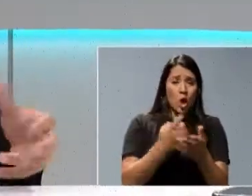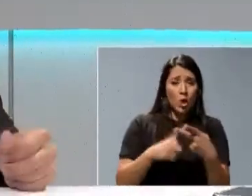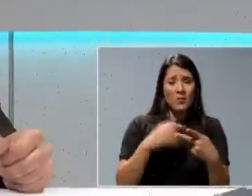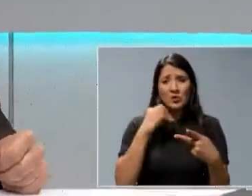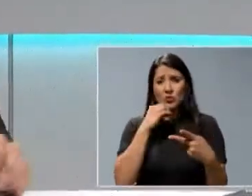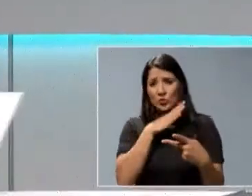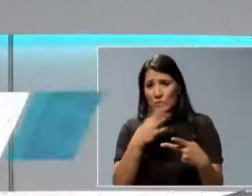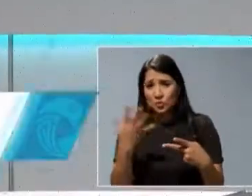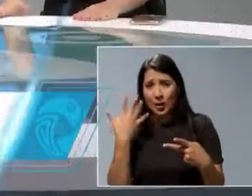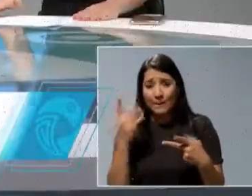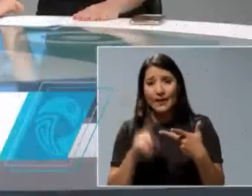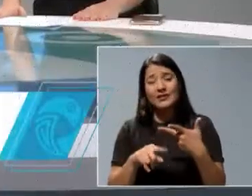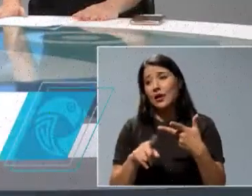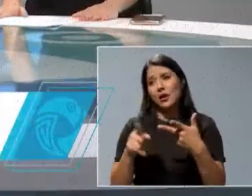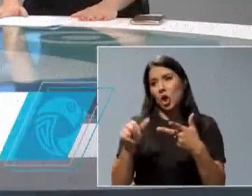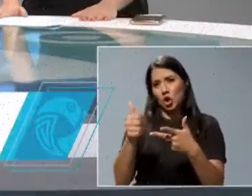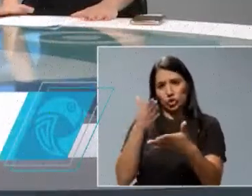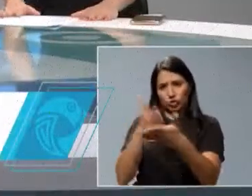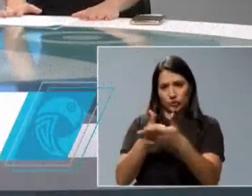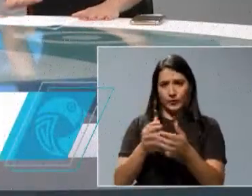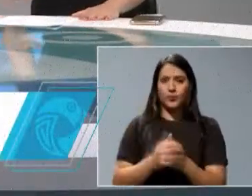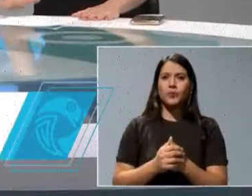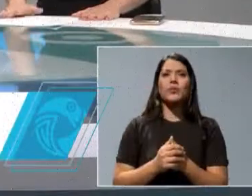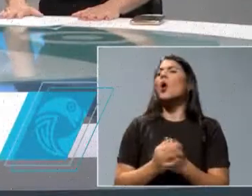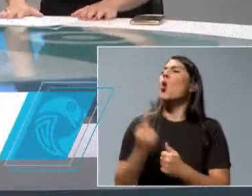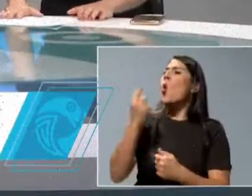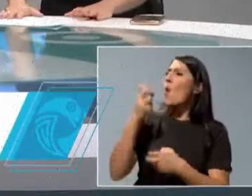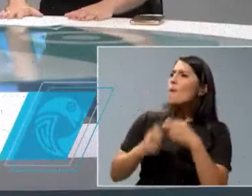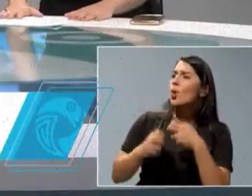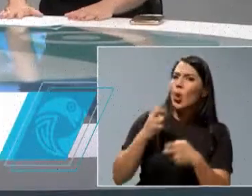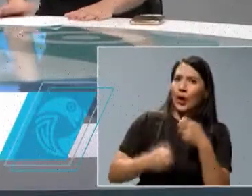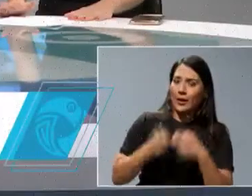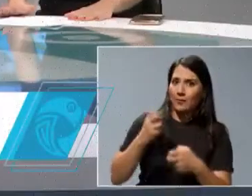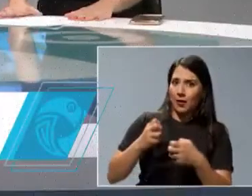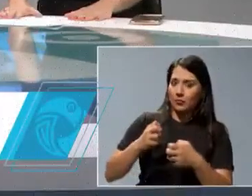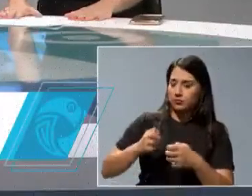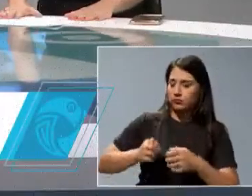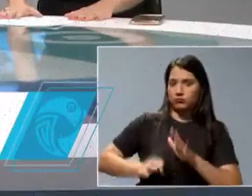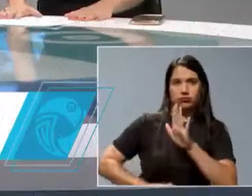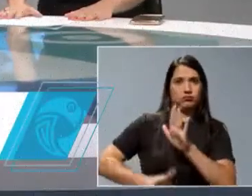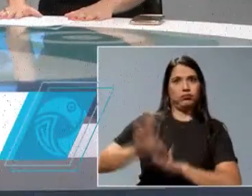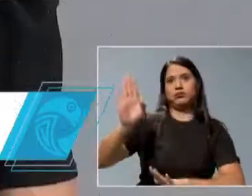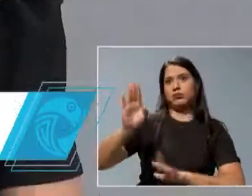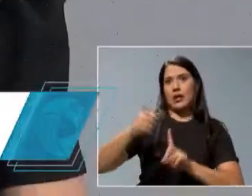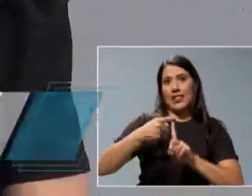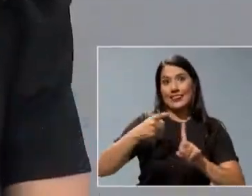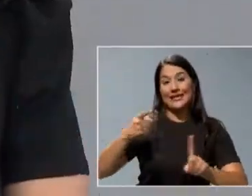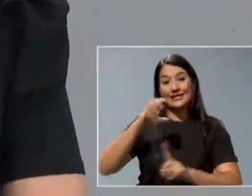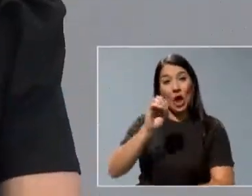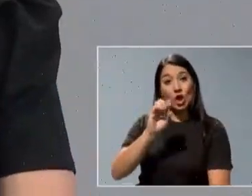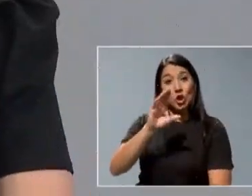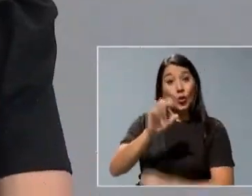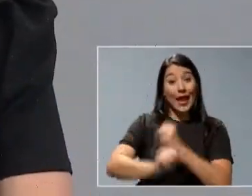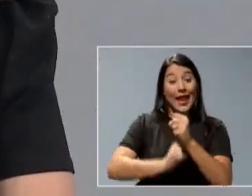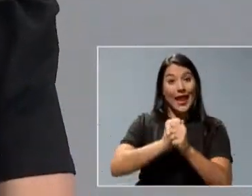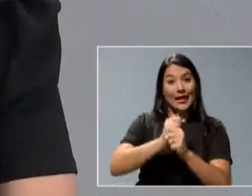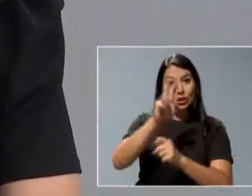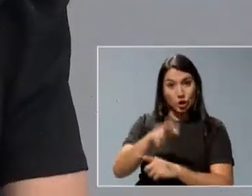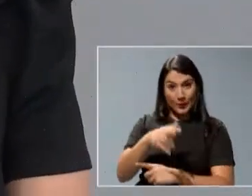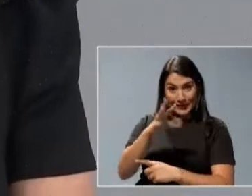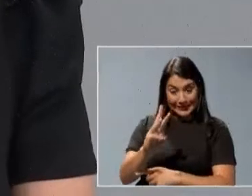supuesto también de daños. Andrés, un problema que se ha incrementado, se ha disparado desde octubre del 2016 y hasta